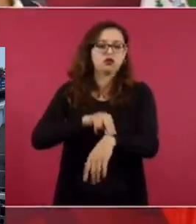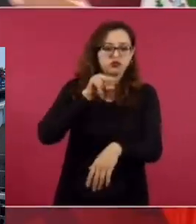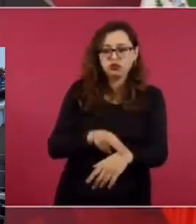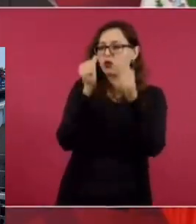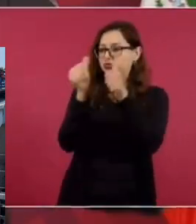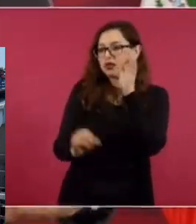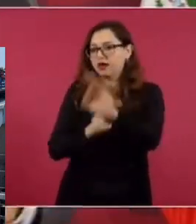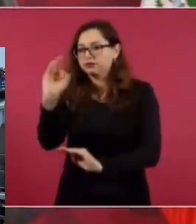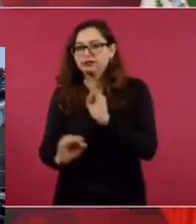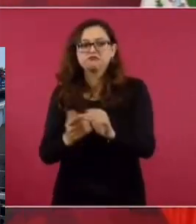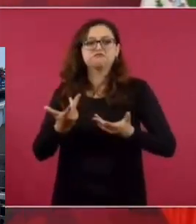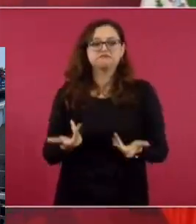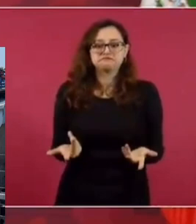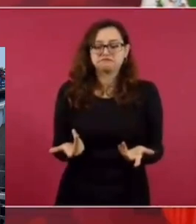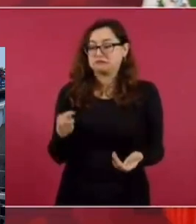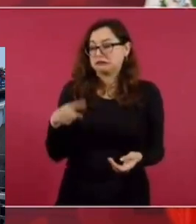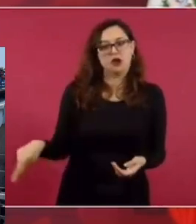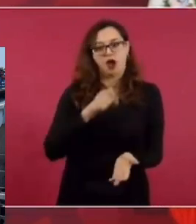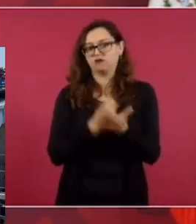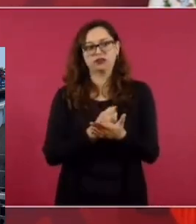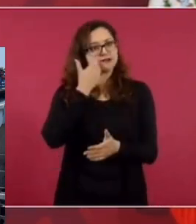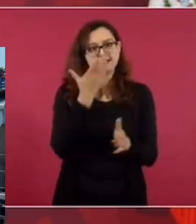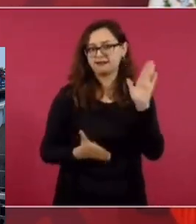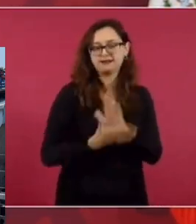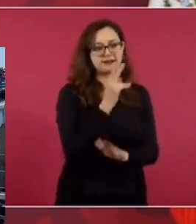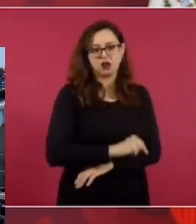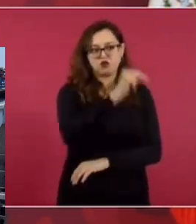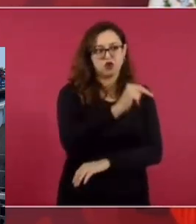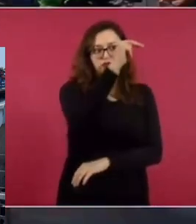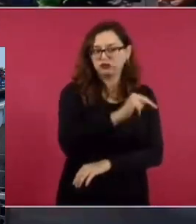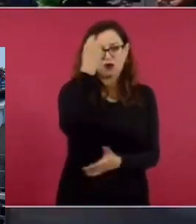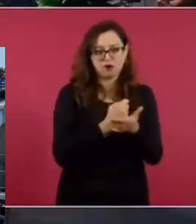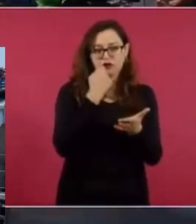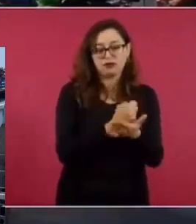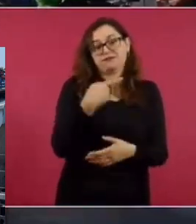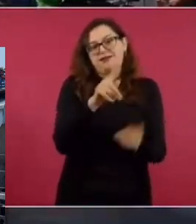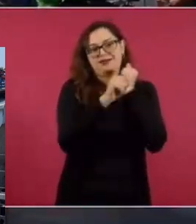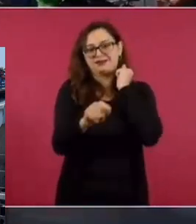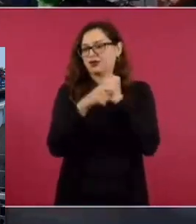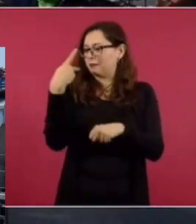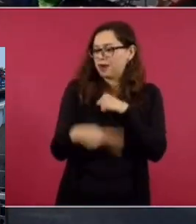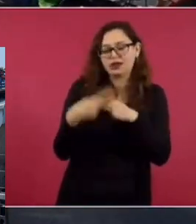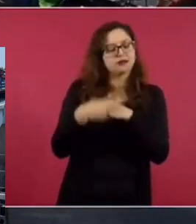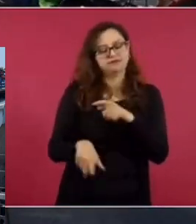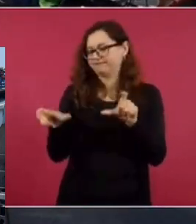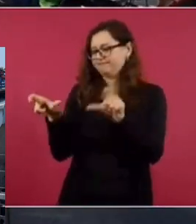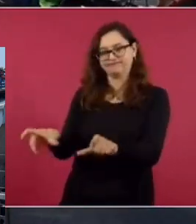y evitando que haya riesgos en la transportación